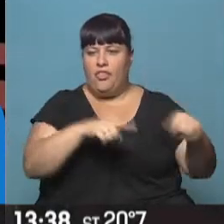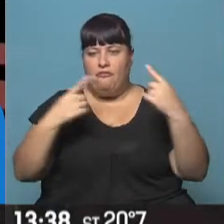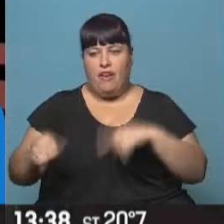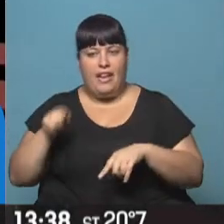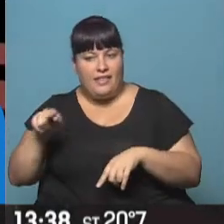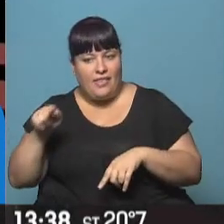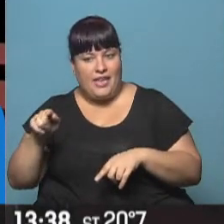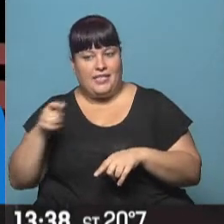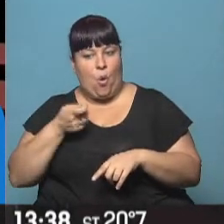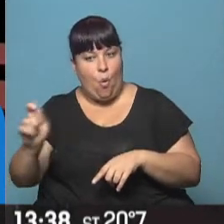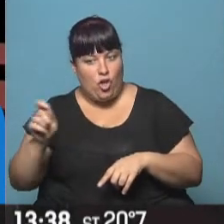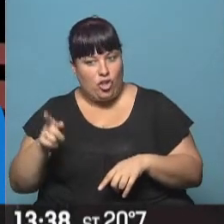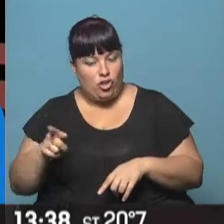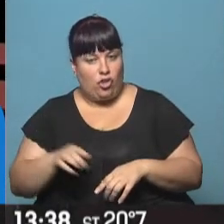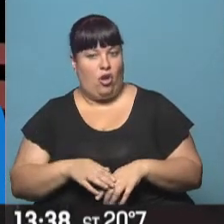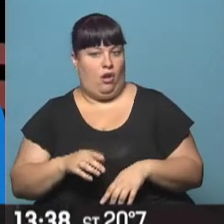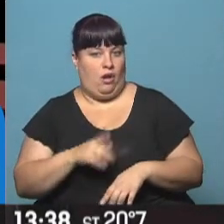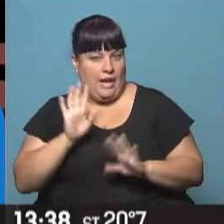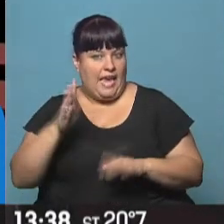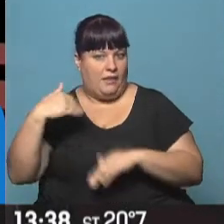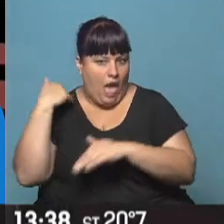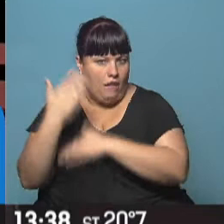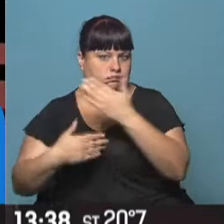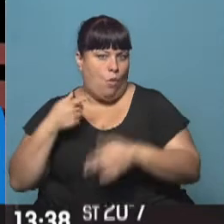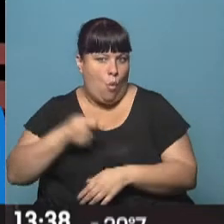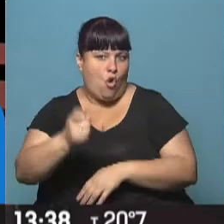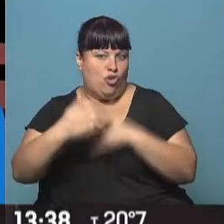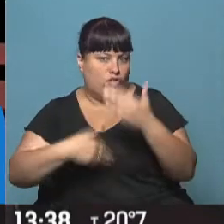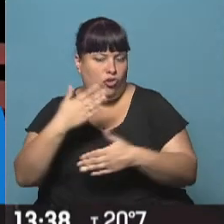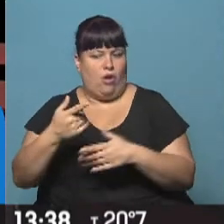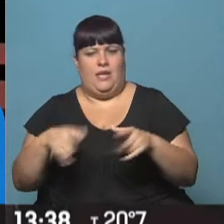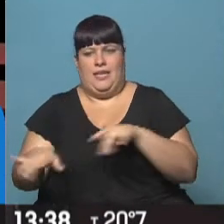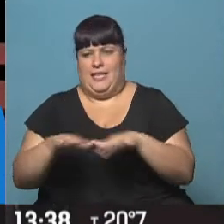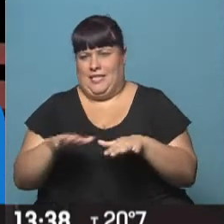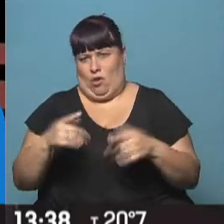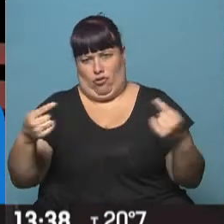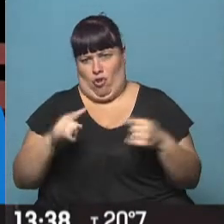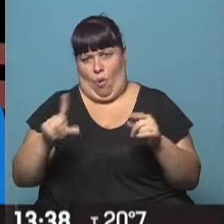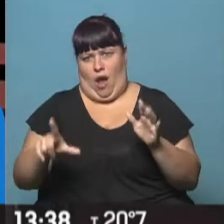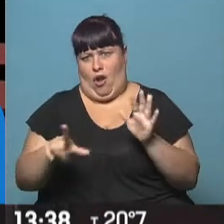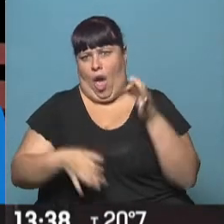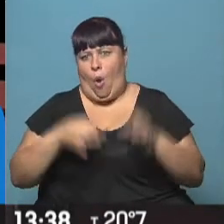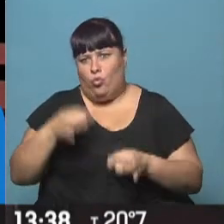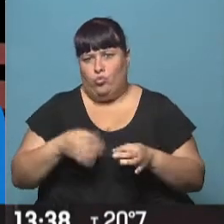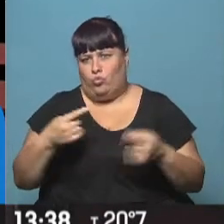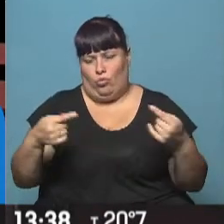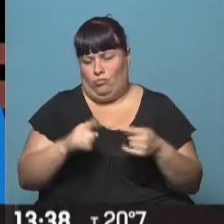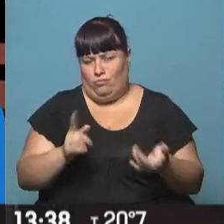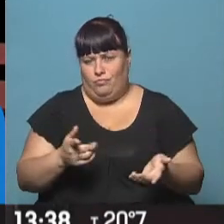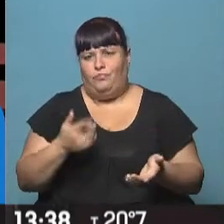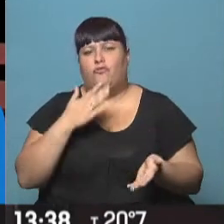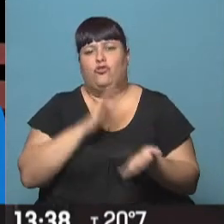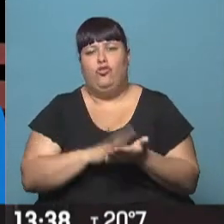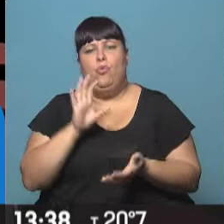de ese litigio que venía avanzando sobre una situación injusta que se produjo sobre